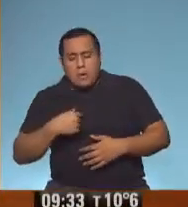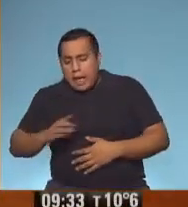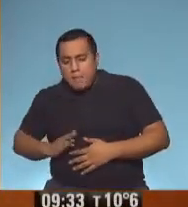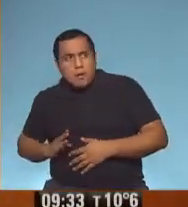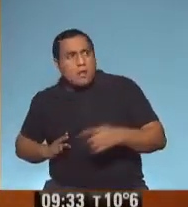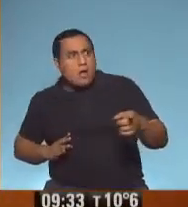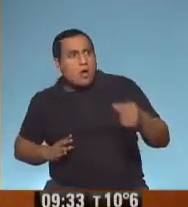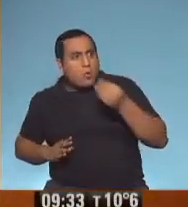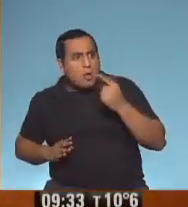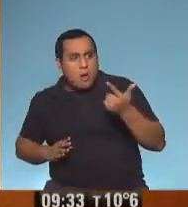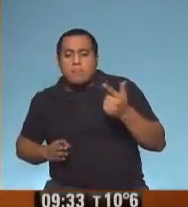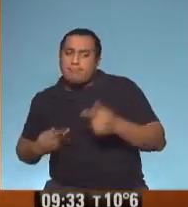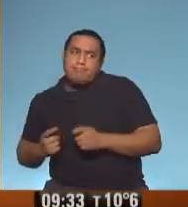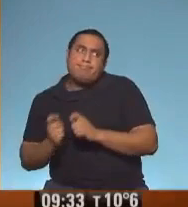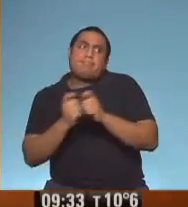ellos.